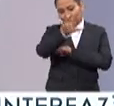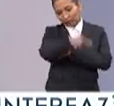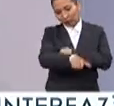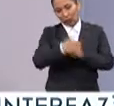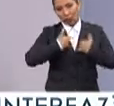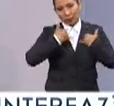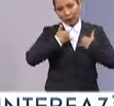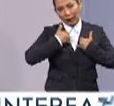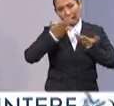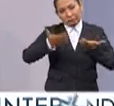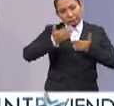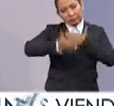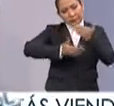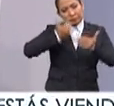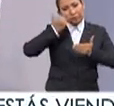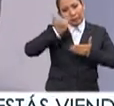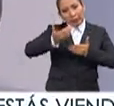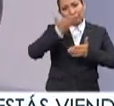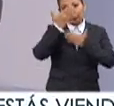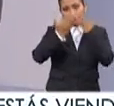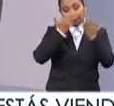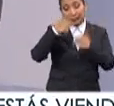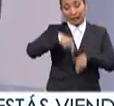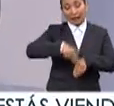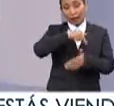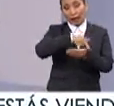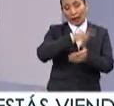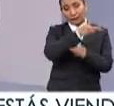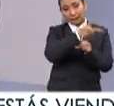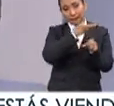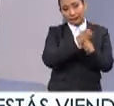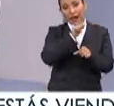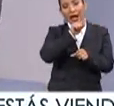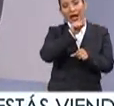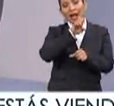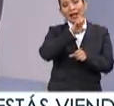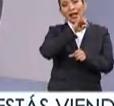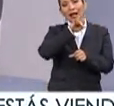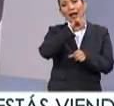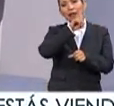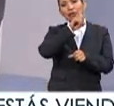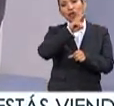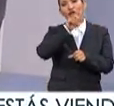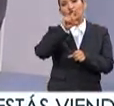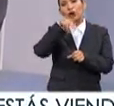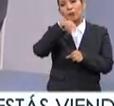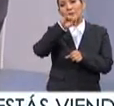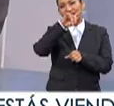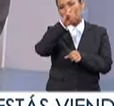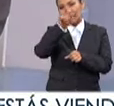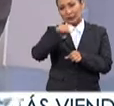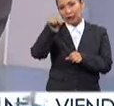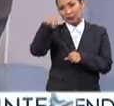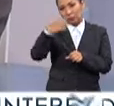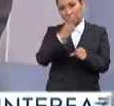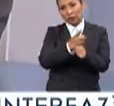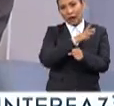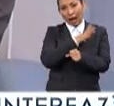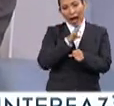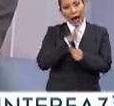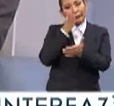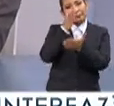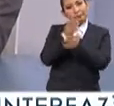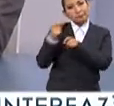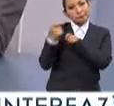un joven que se encuentra en su etapa académica en el estudio se encuentra alejandro domínguez quirós y él tuvo pues esta oportunidad de